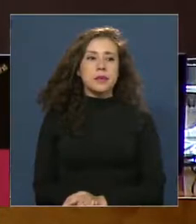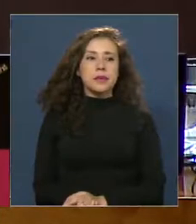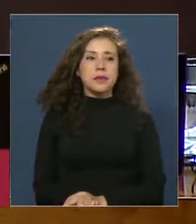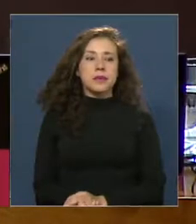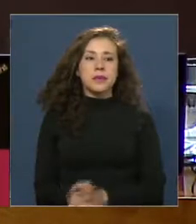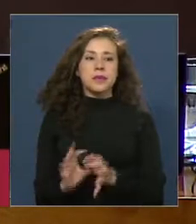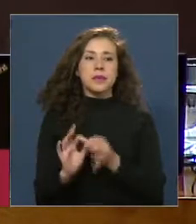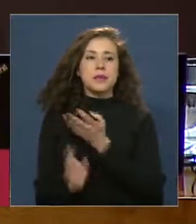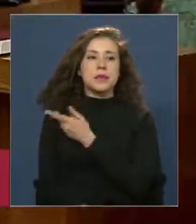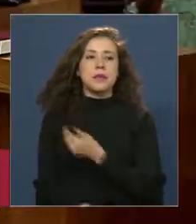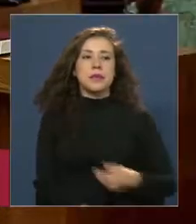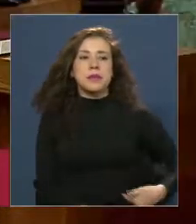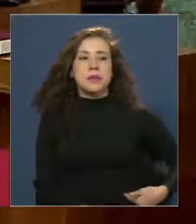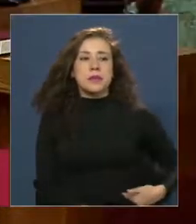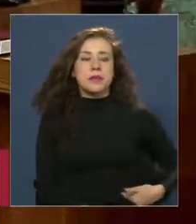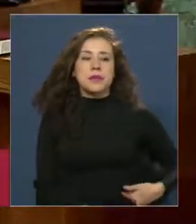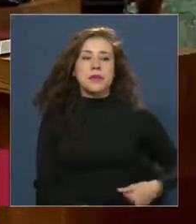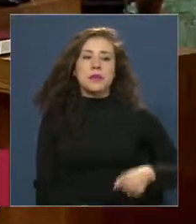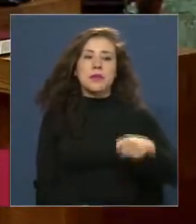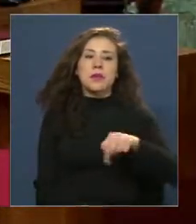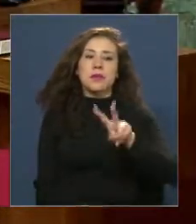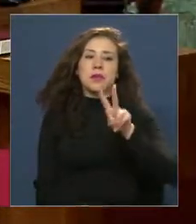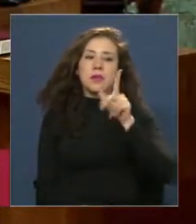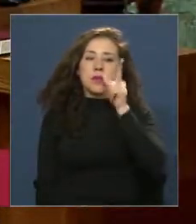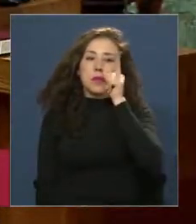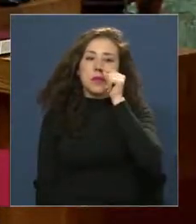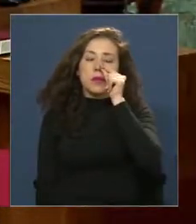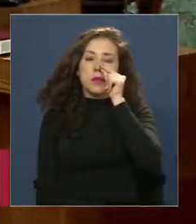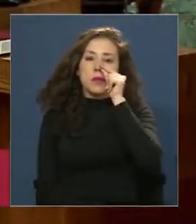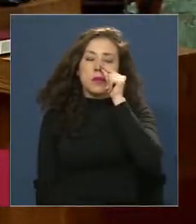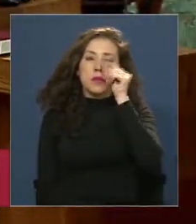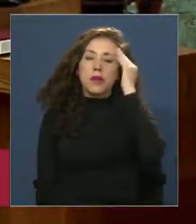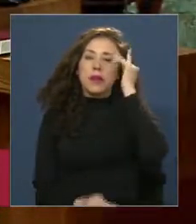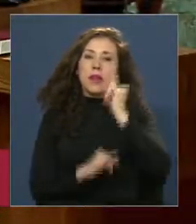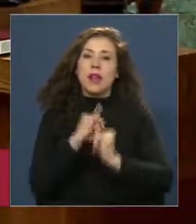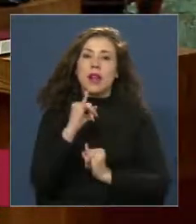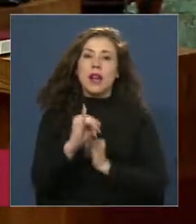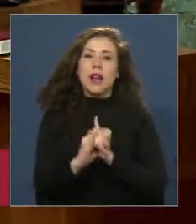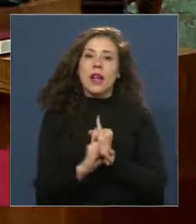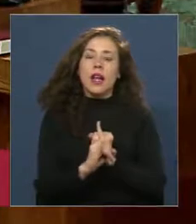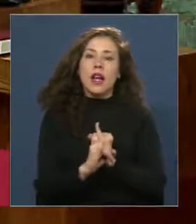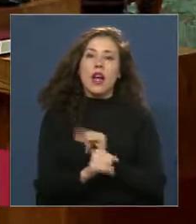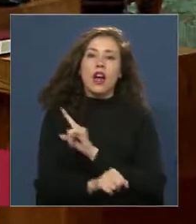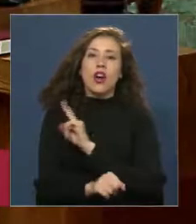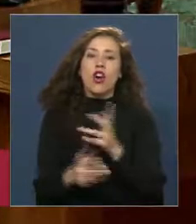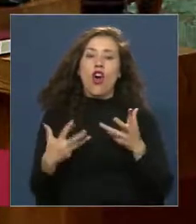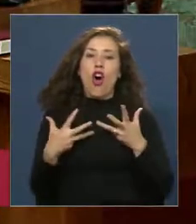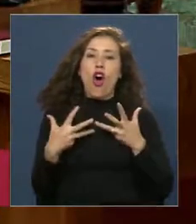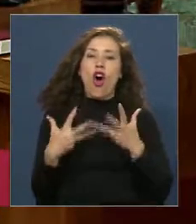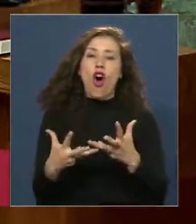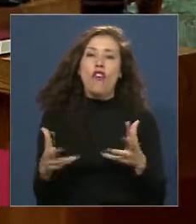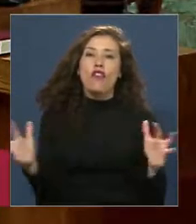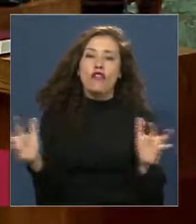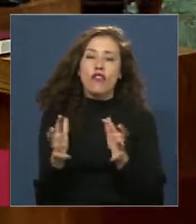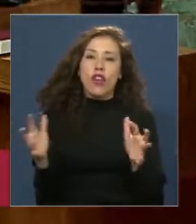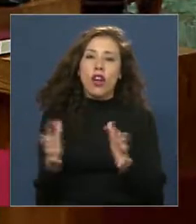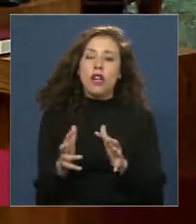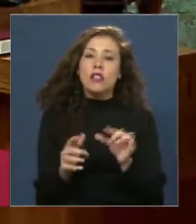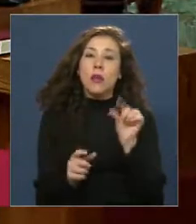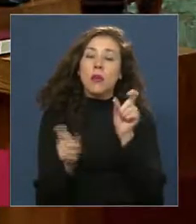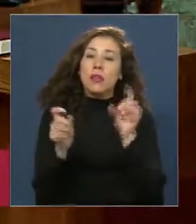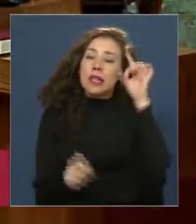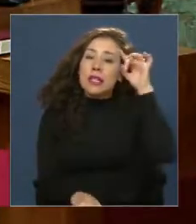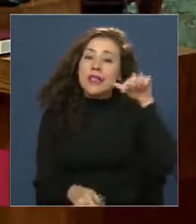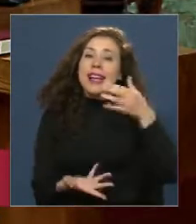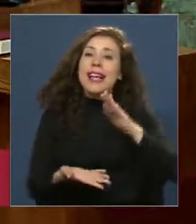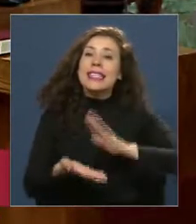gracias presidente hoy 2 de octubre es el día internacional de la no-violencia y aunque pocos lo sepan